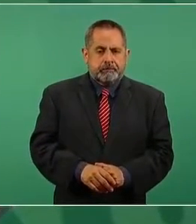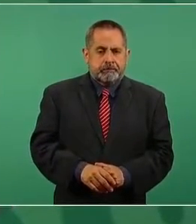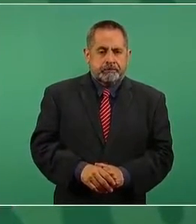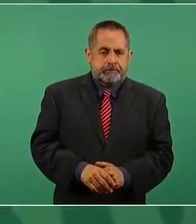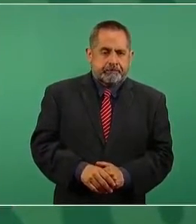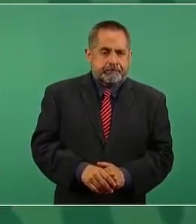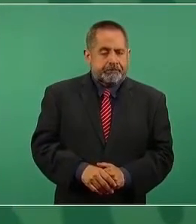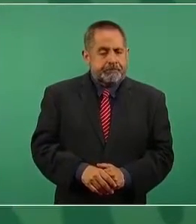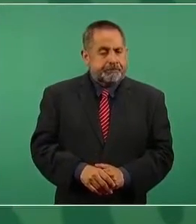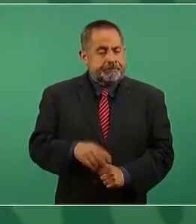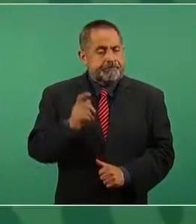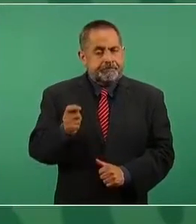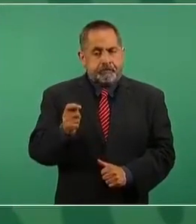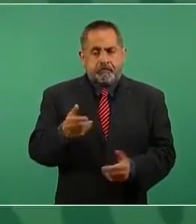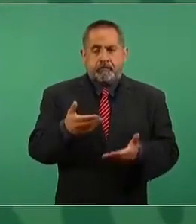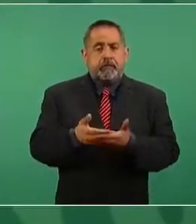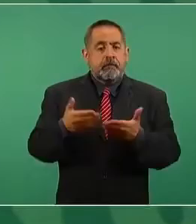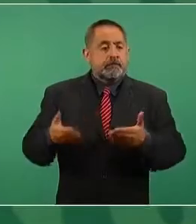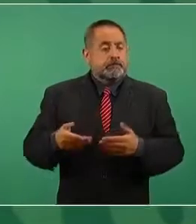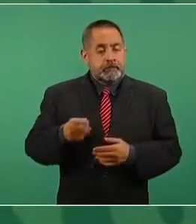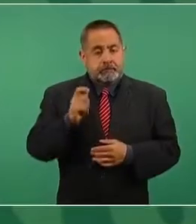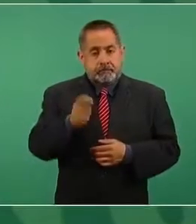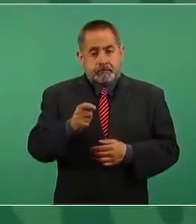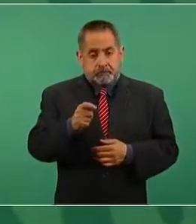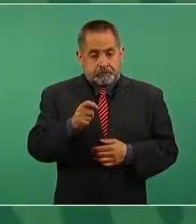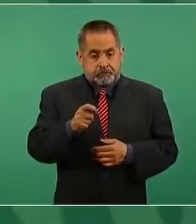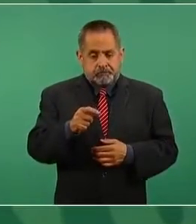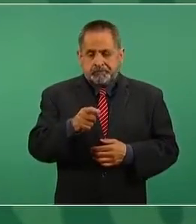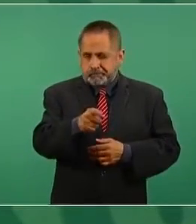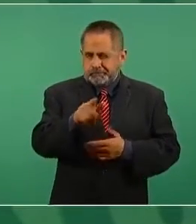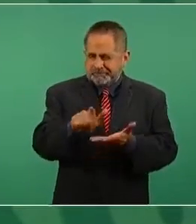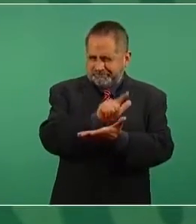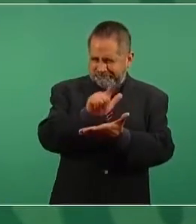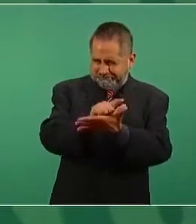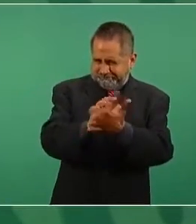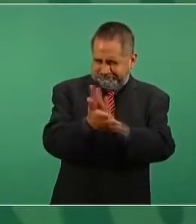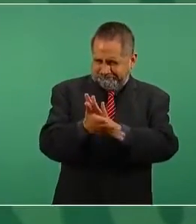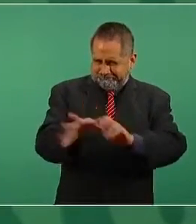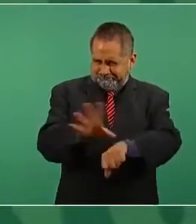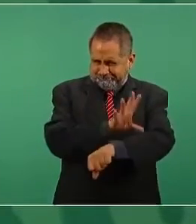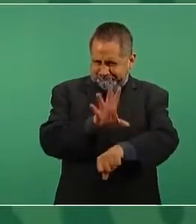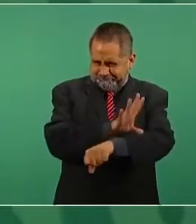Entonces, ahora con la reforma eléctrica